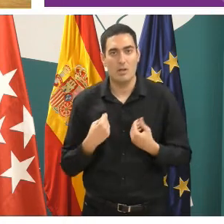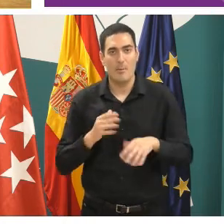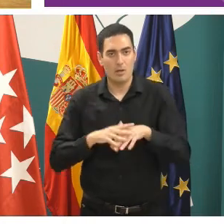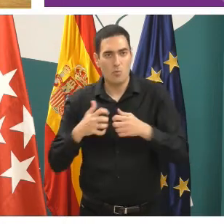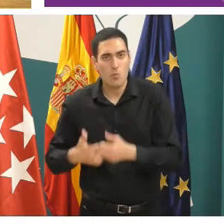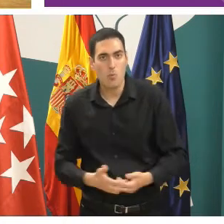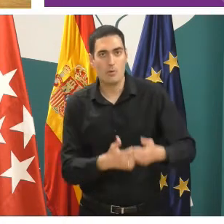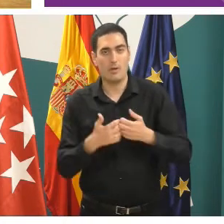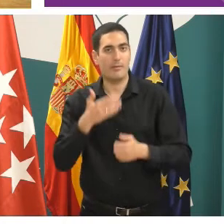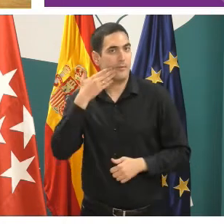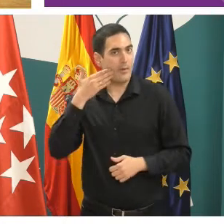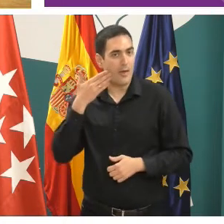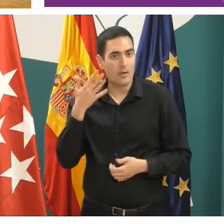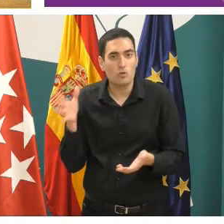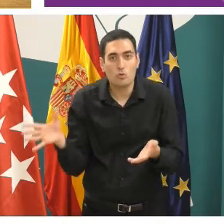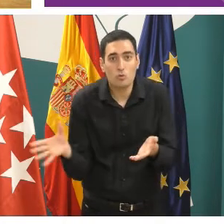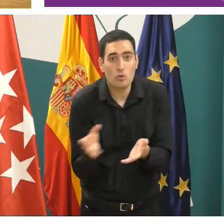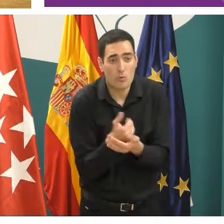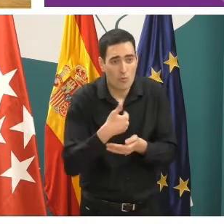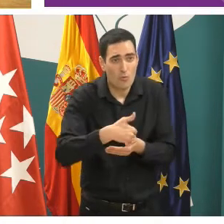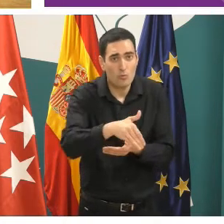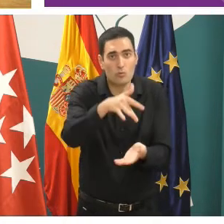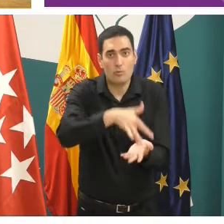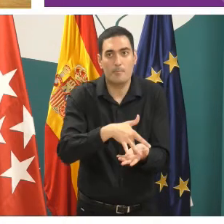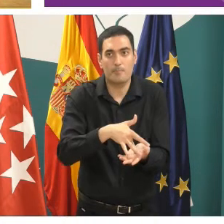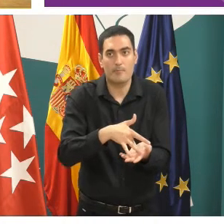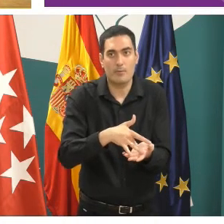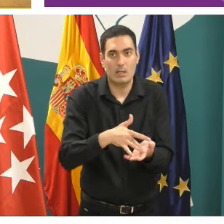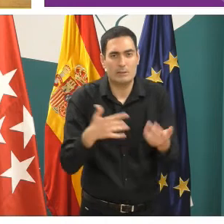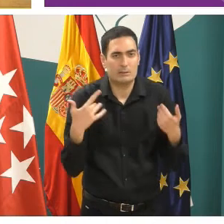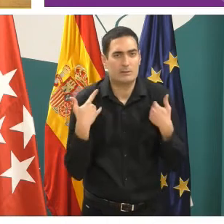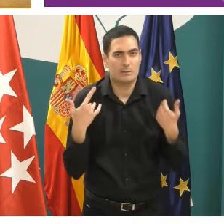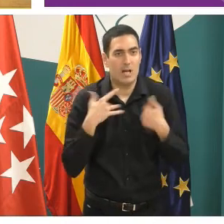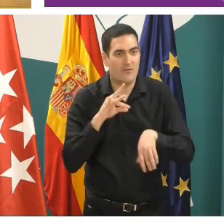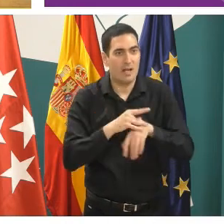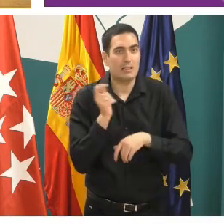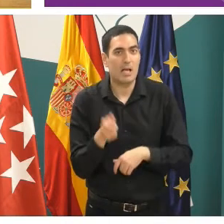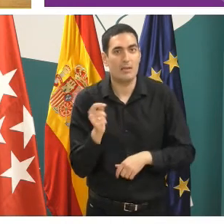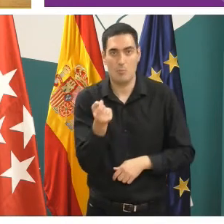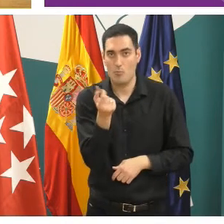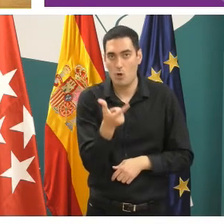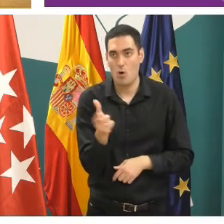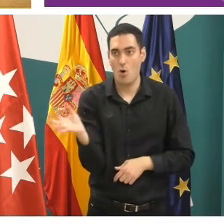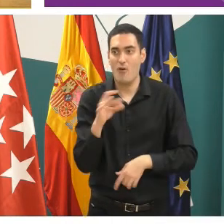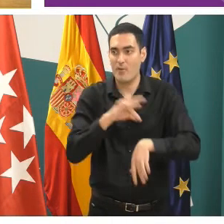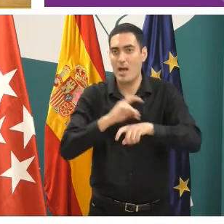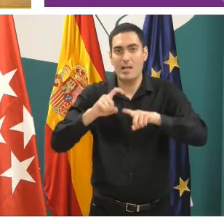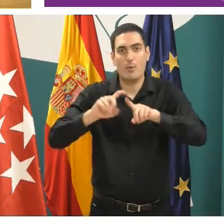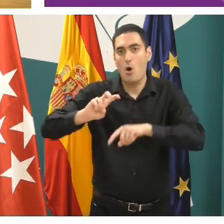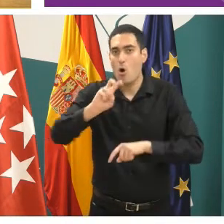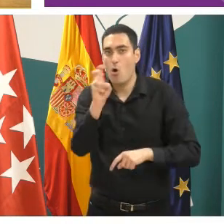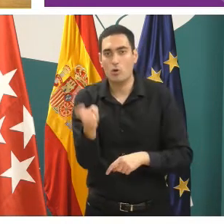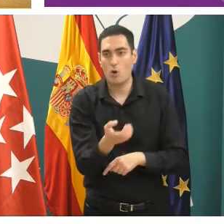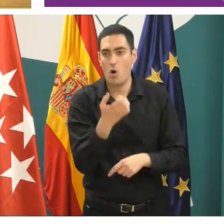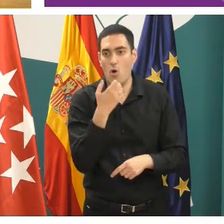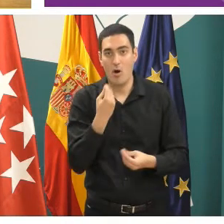como todos, que todos en algún momento dado, además, podemos padecer una enfermedad poco frecuente o cualquier otro tipo de enfermedad, o podemos tener un reto